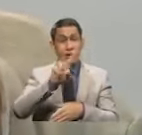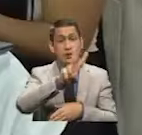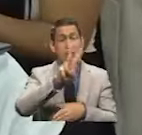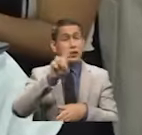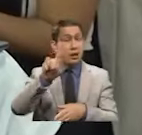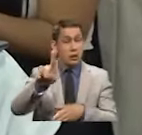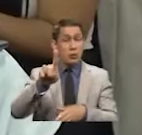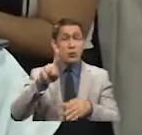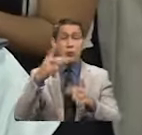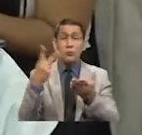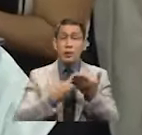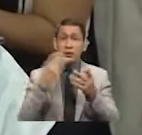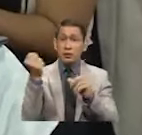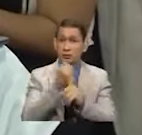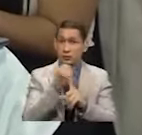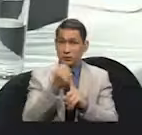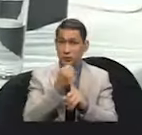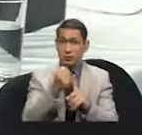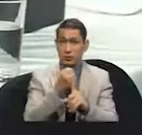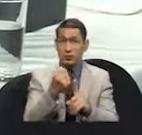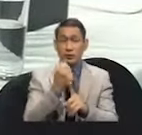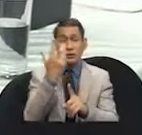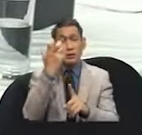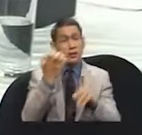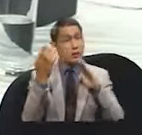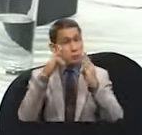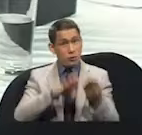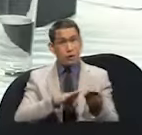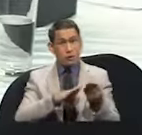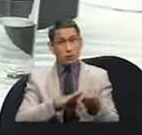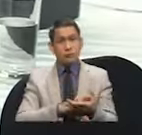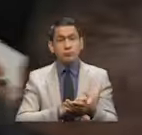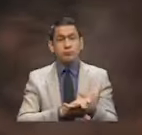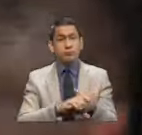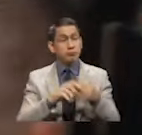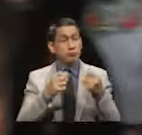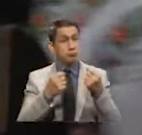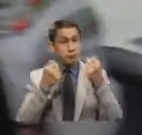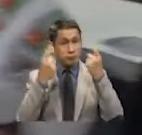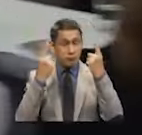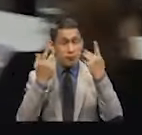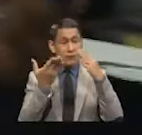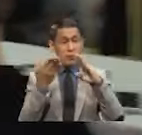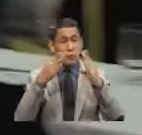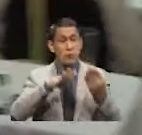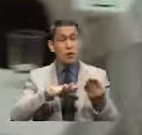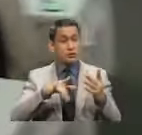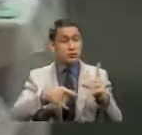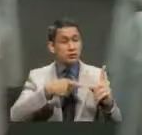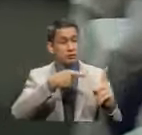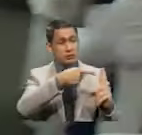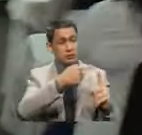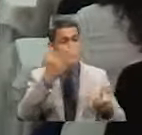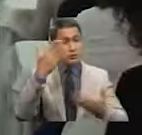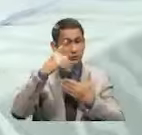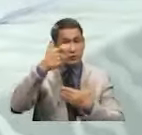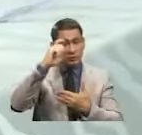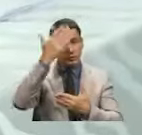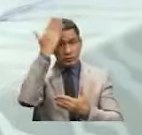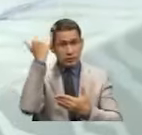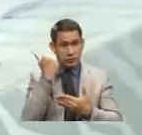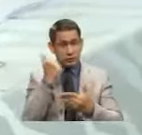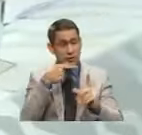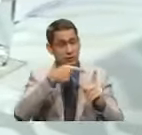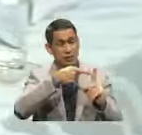cifra que incluye 13 asesinatos y un hecho sin precedentes, el asesinato del candidato presidencial Fernando